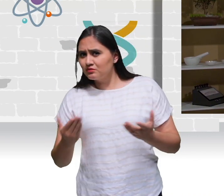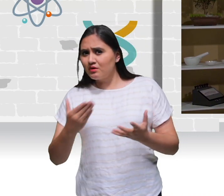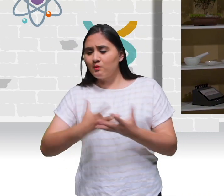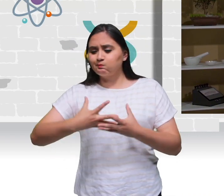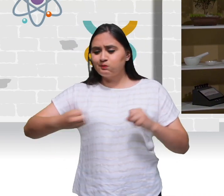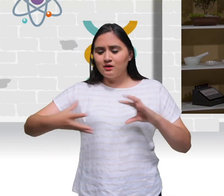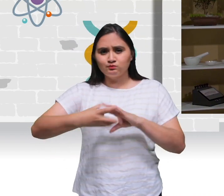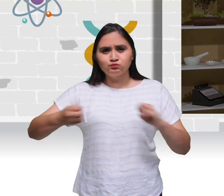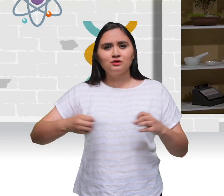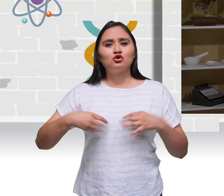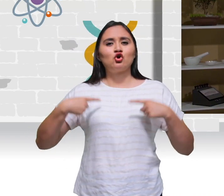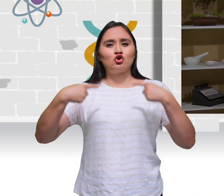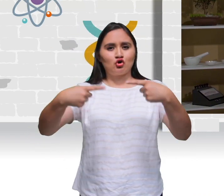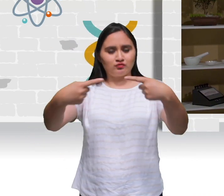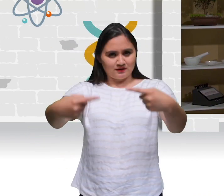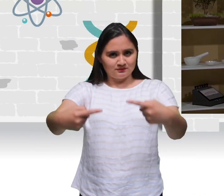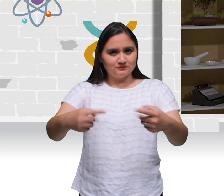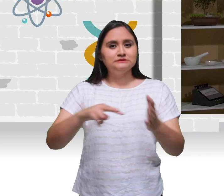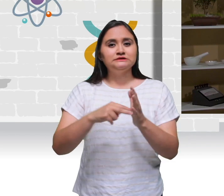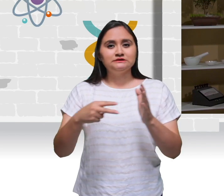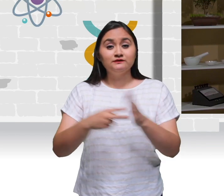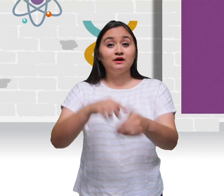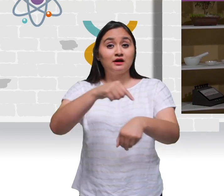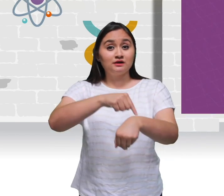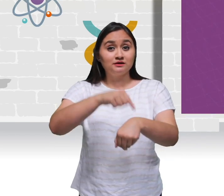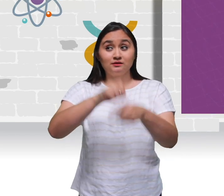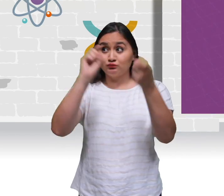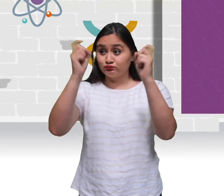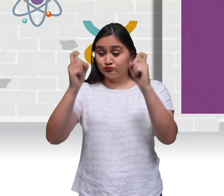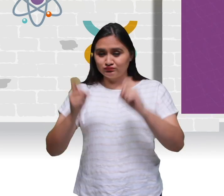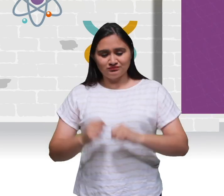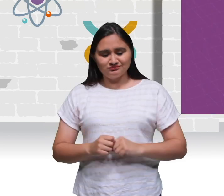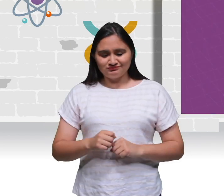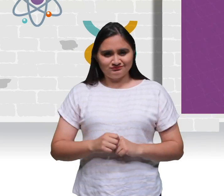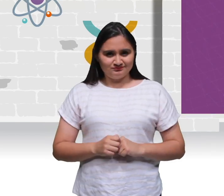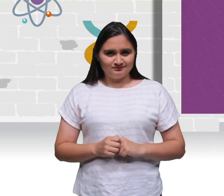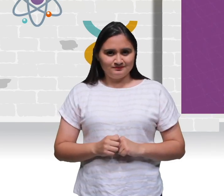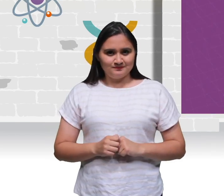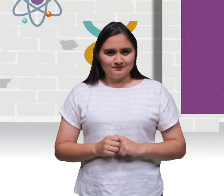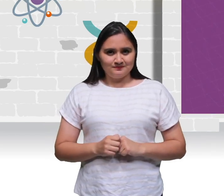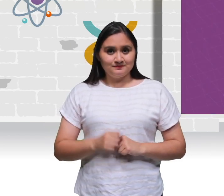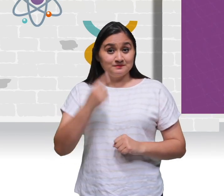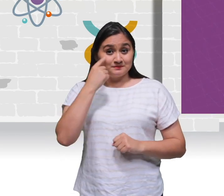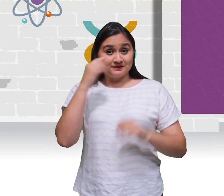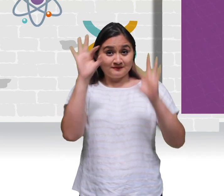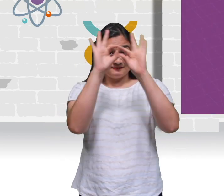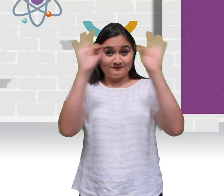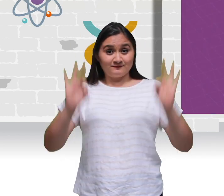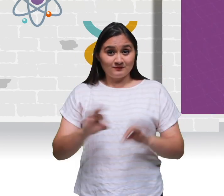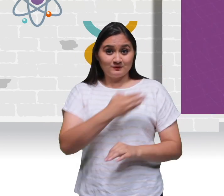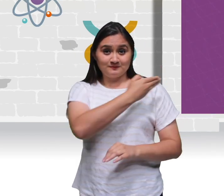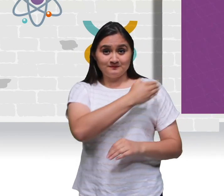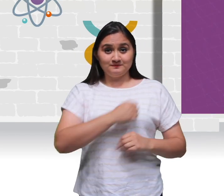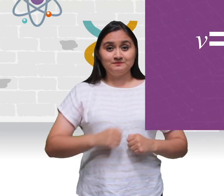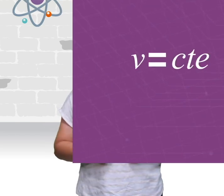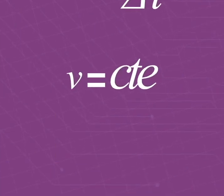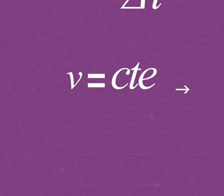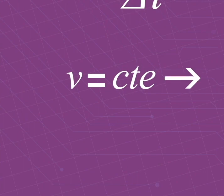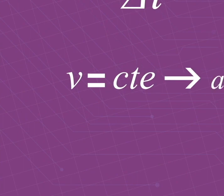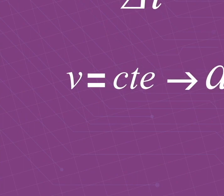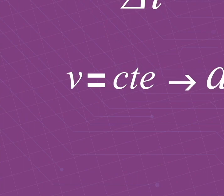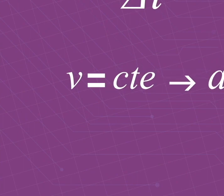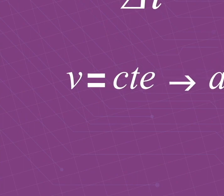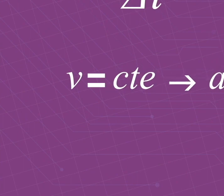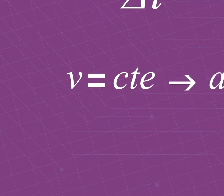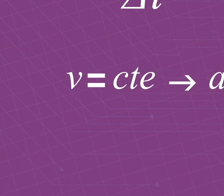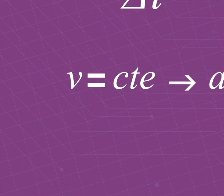masas constantes, es decir, que no varíen en el tiempo. También notemos que la aceleración se define como la variación de la